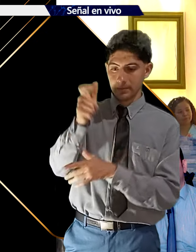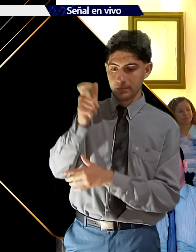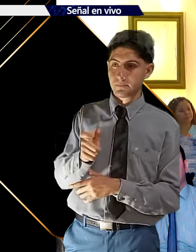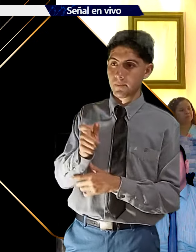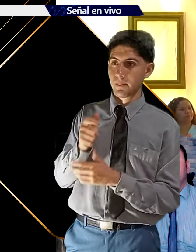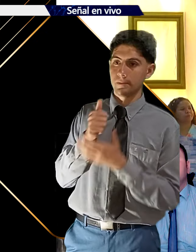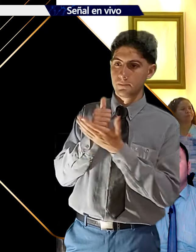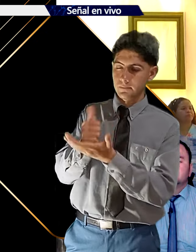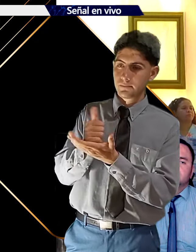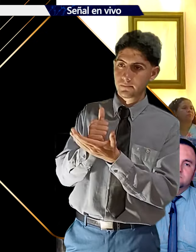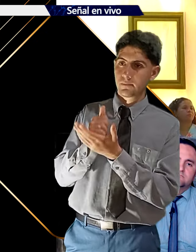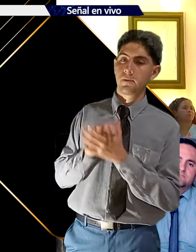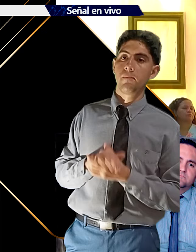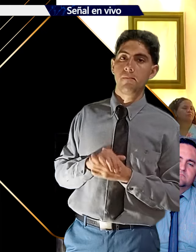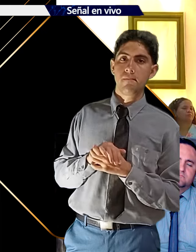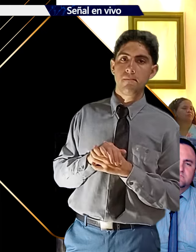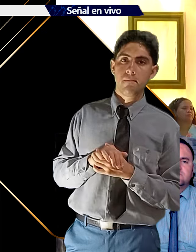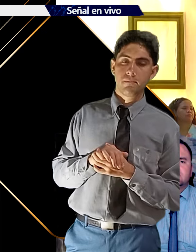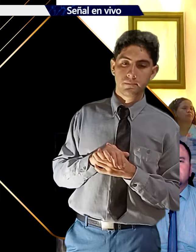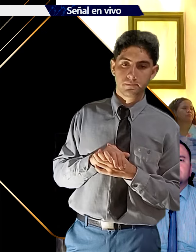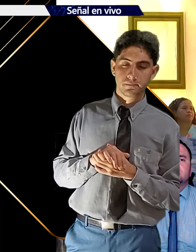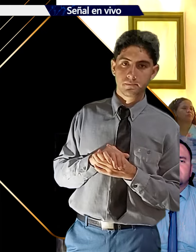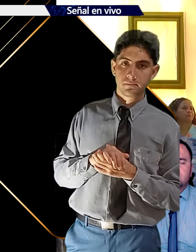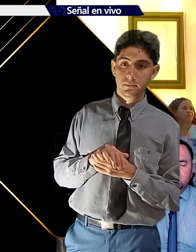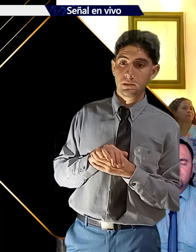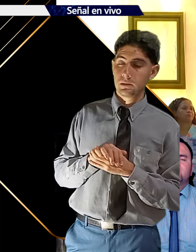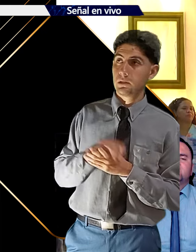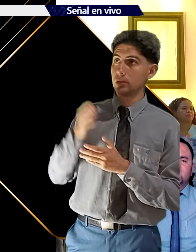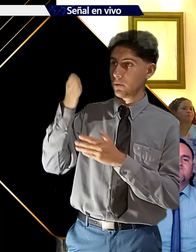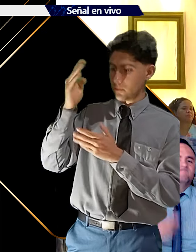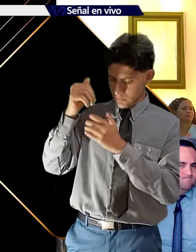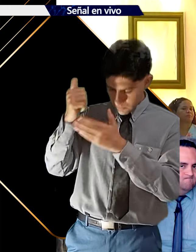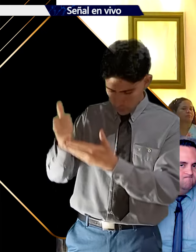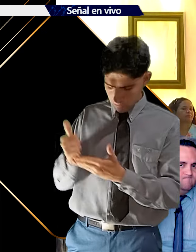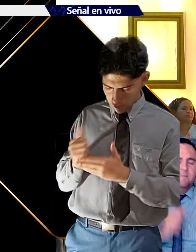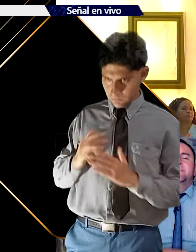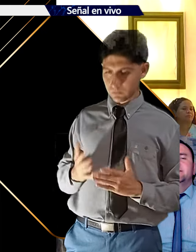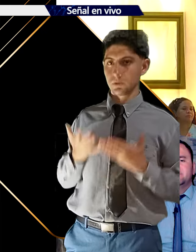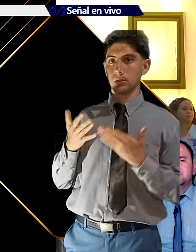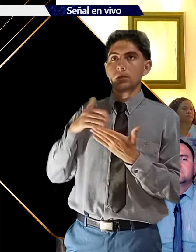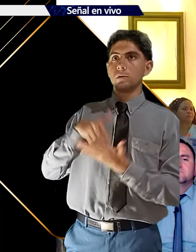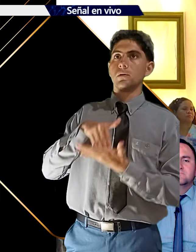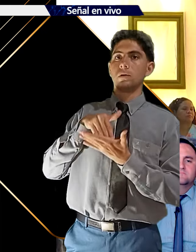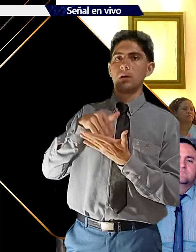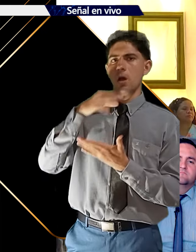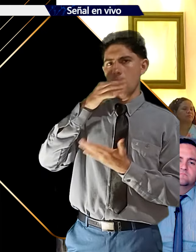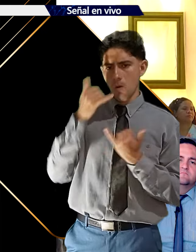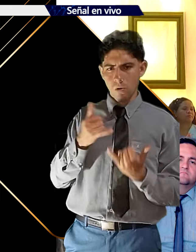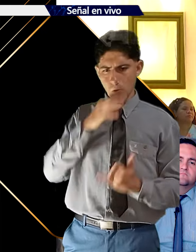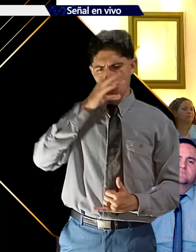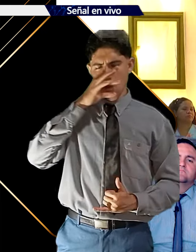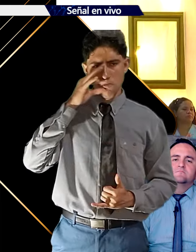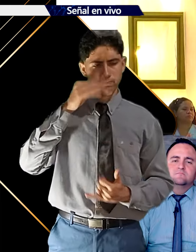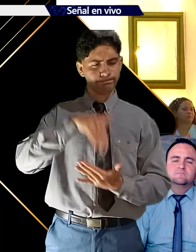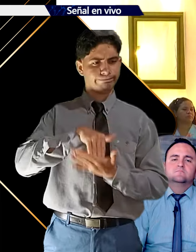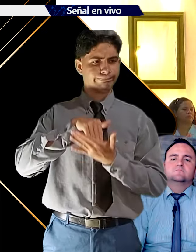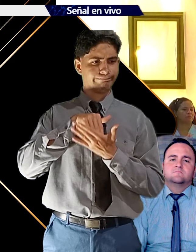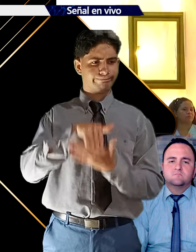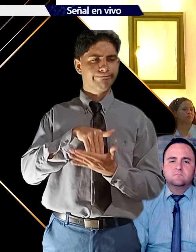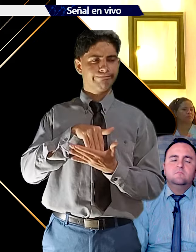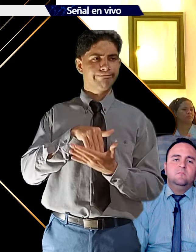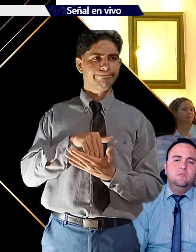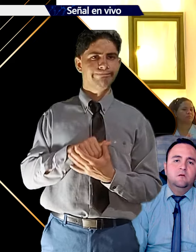en un programa de oración, de ayuno, mi esposo y yo, y ayudamos a ese muchacho. El Señor lo liberó, lo sanó, porque no fue la culpa del muchacho. El Señor lo levantó. Y